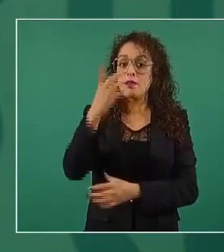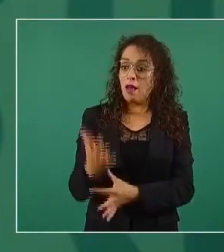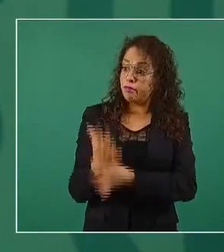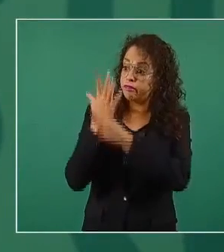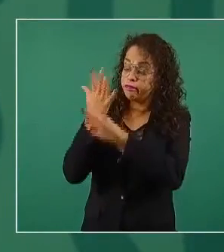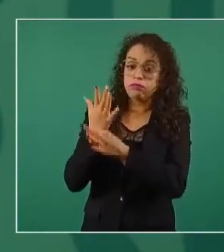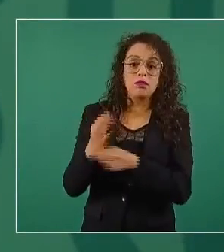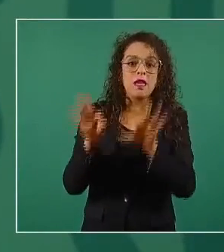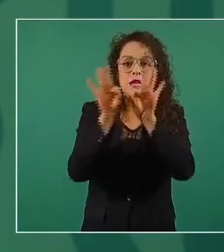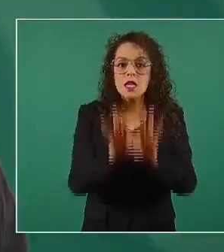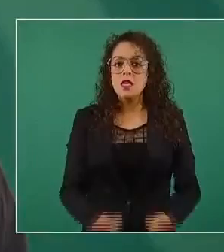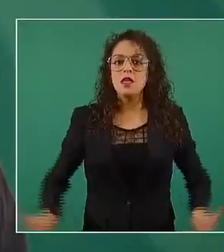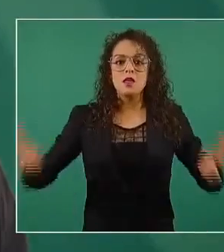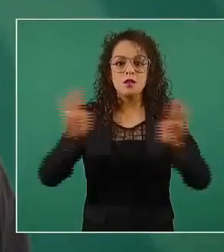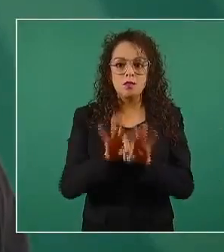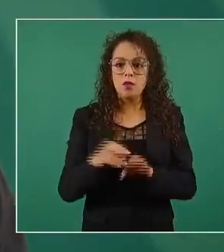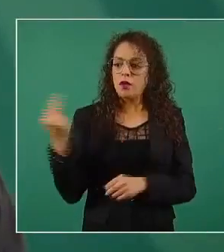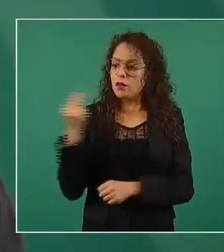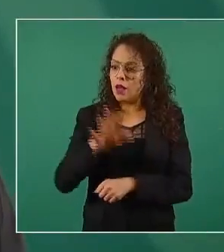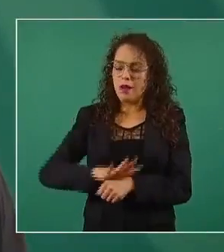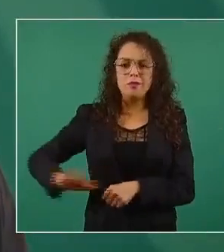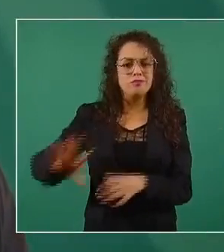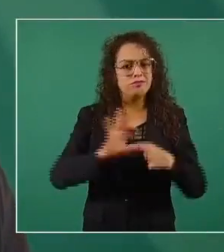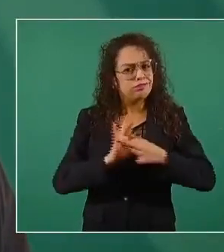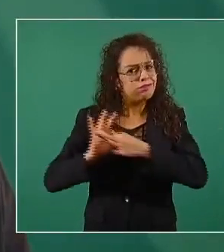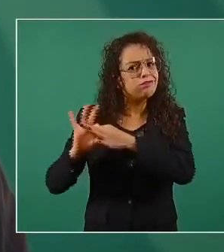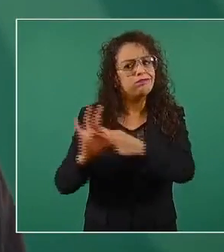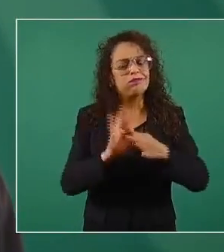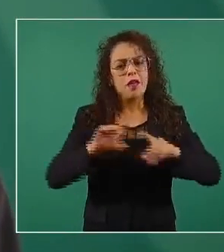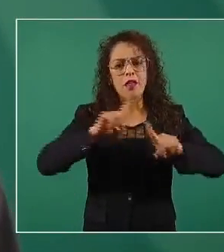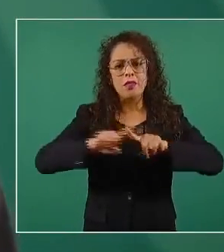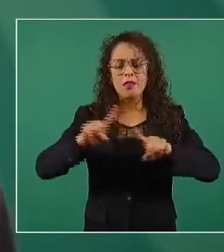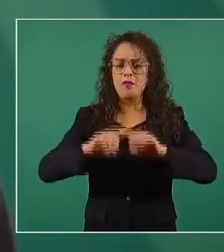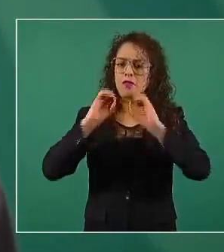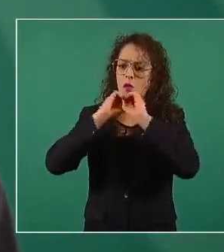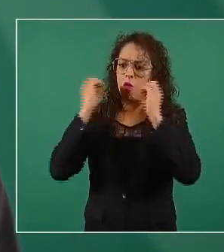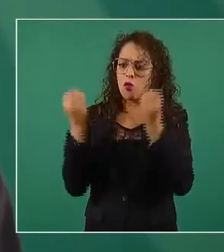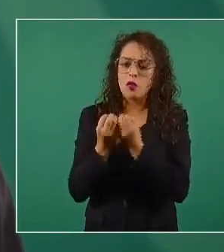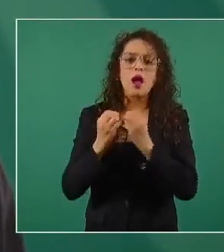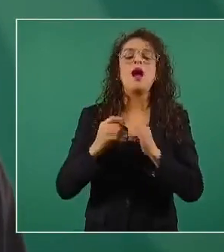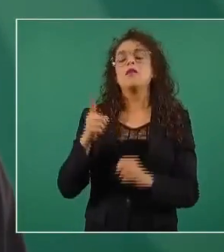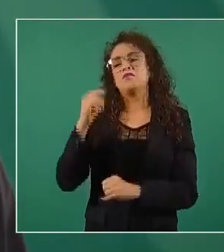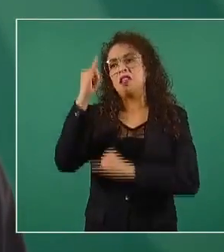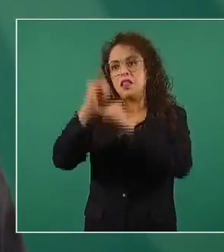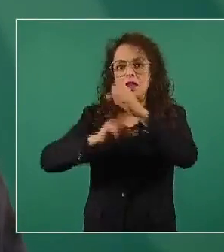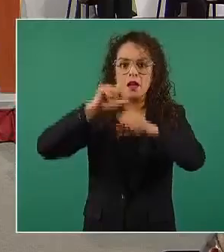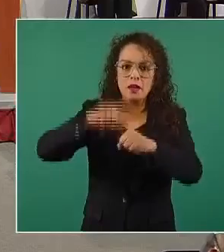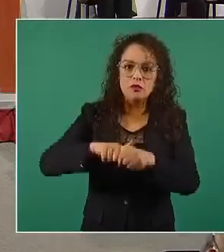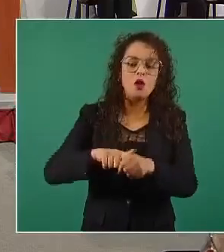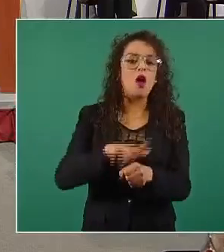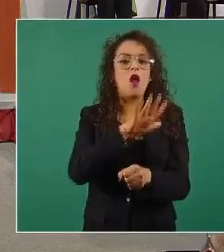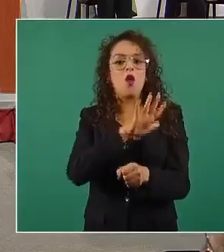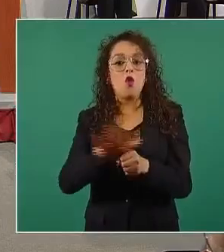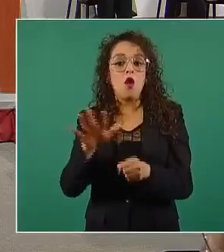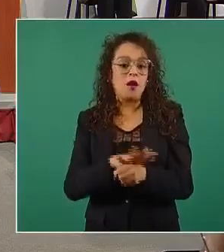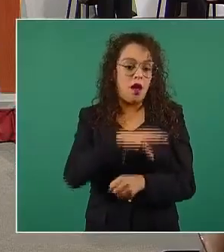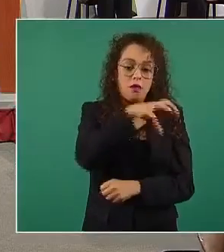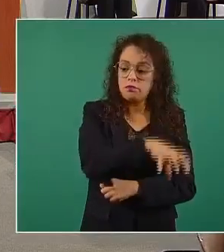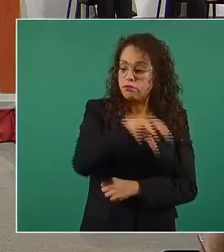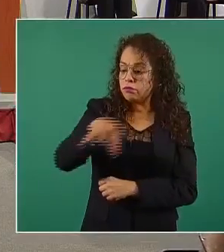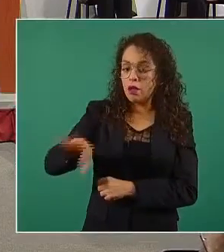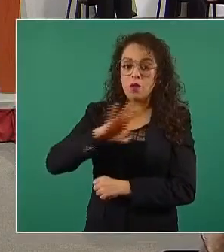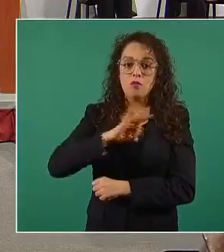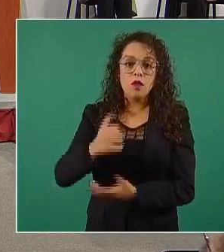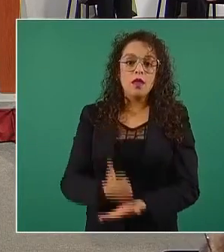que los estados fomenten alianzas con organizaciones internacionales y locales que puedan ayudar a mejorar